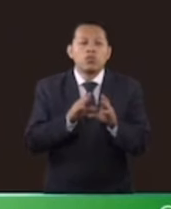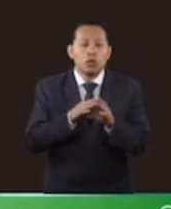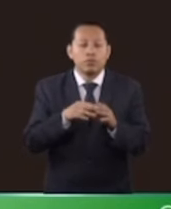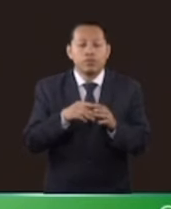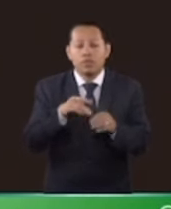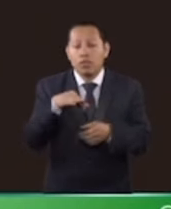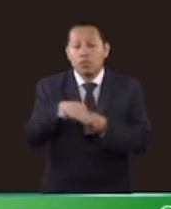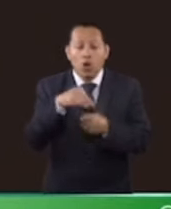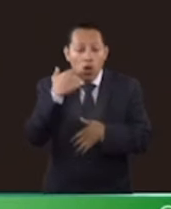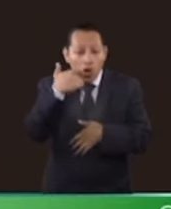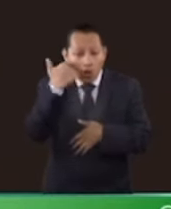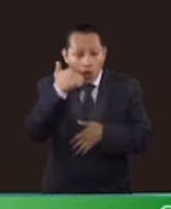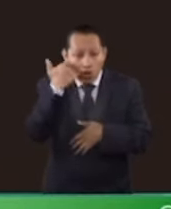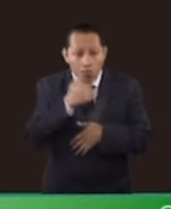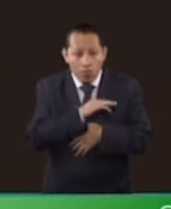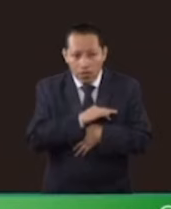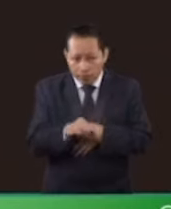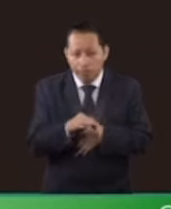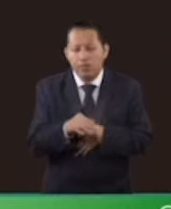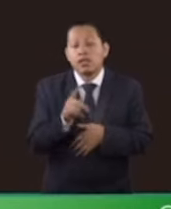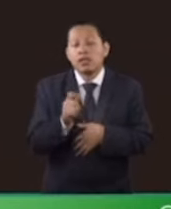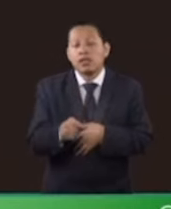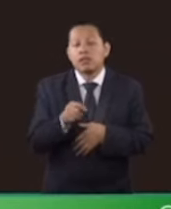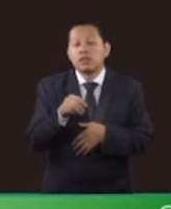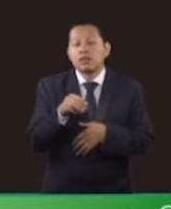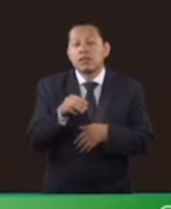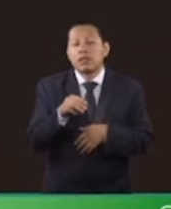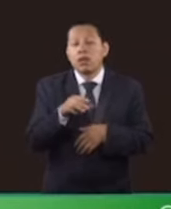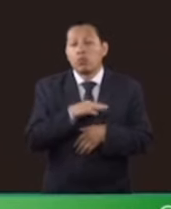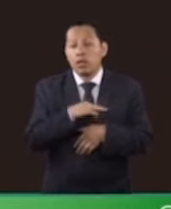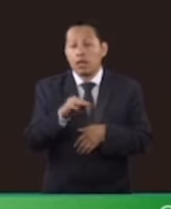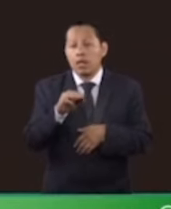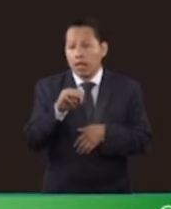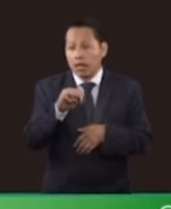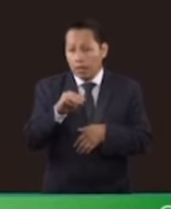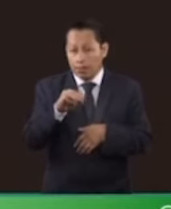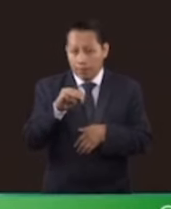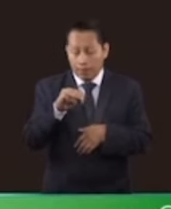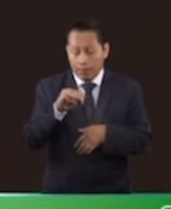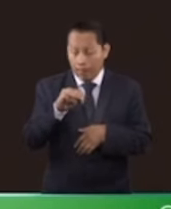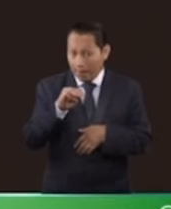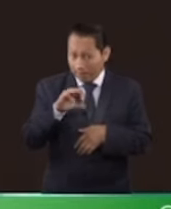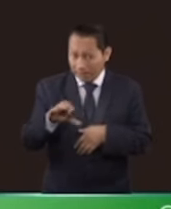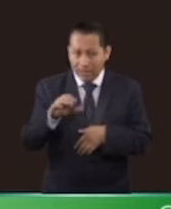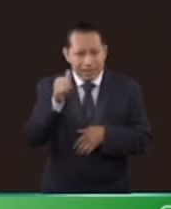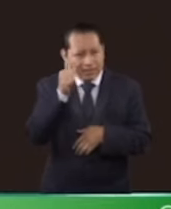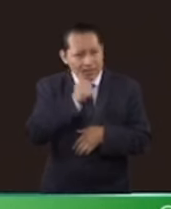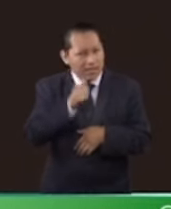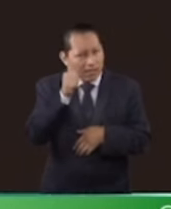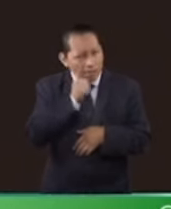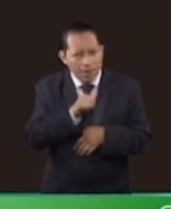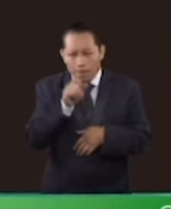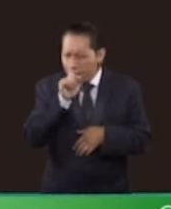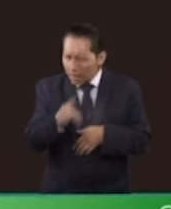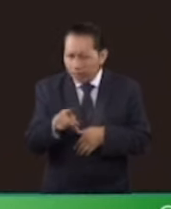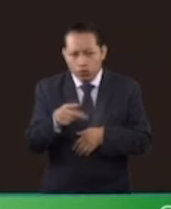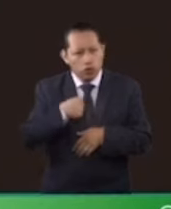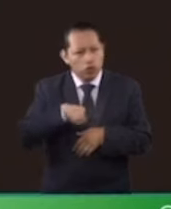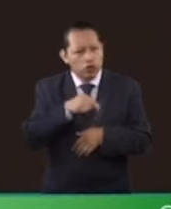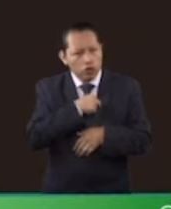electoral en movimiento ciudadano siempre siempre estaremos a